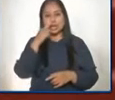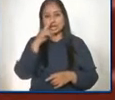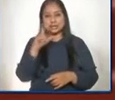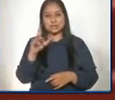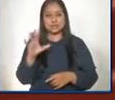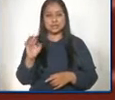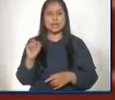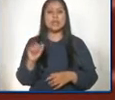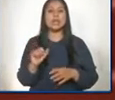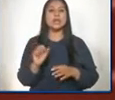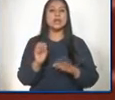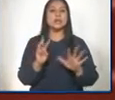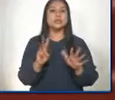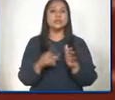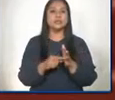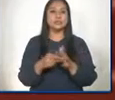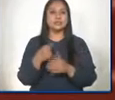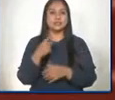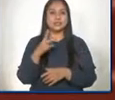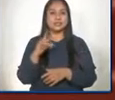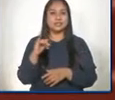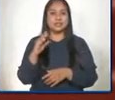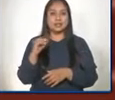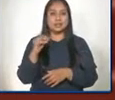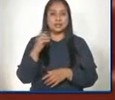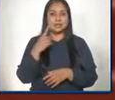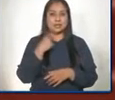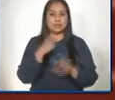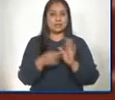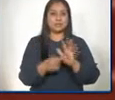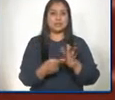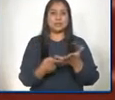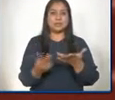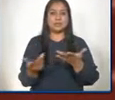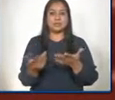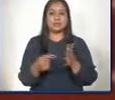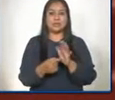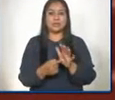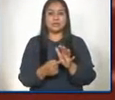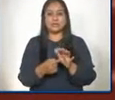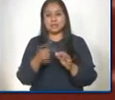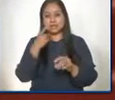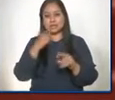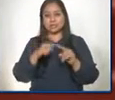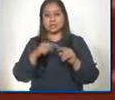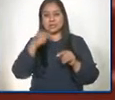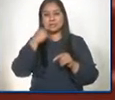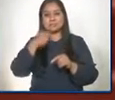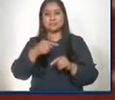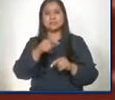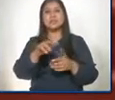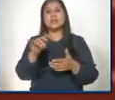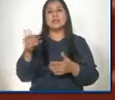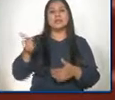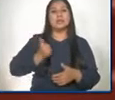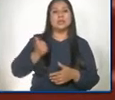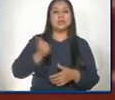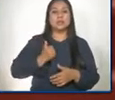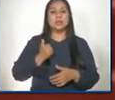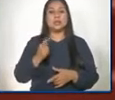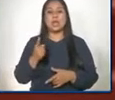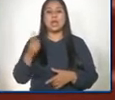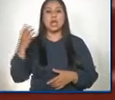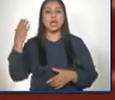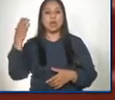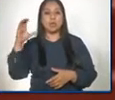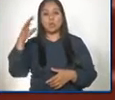18, y de ahí hemos tenido otros donde tenemos entre 1 y 3, por ejemplo en Canadá, Colombia, Cuba,